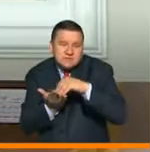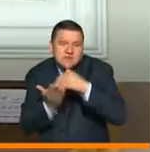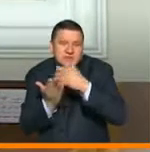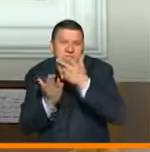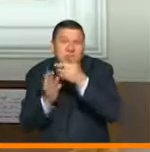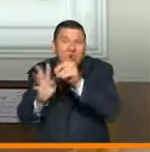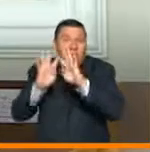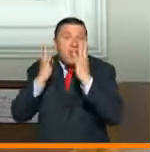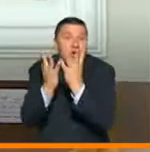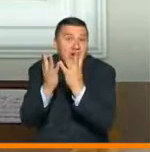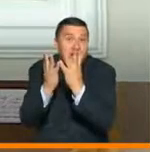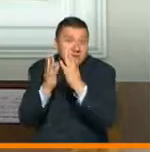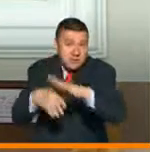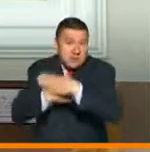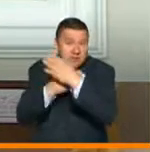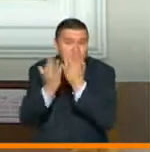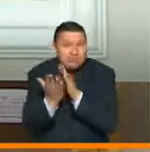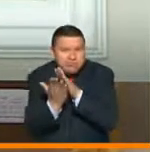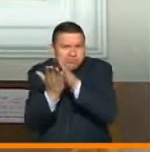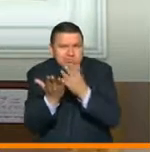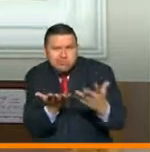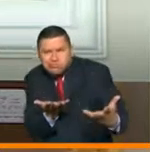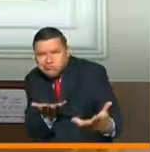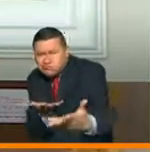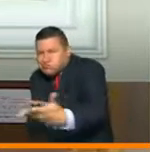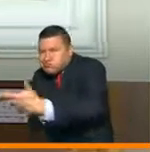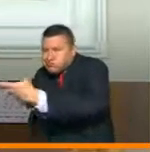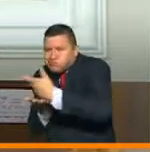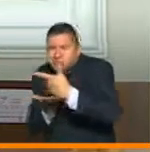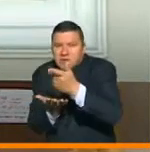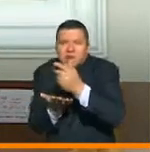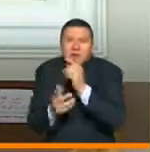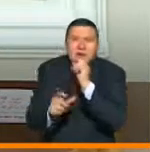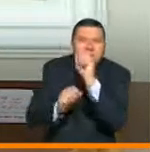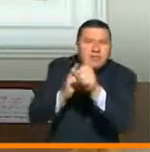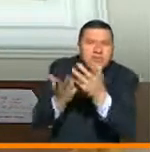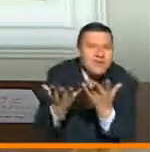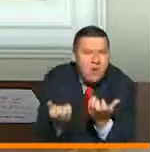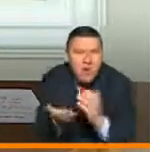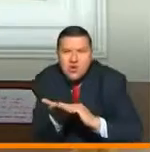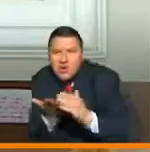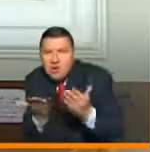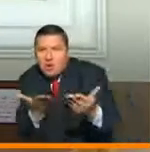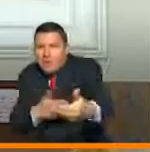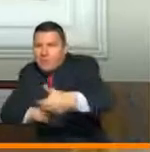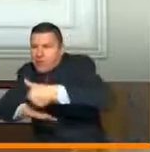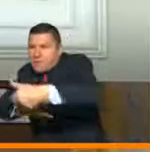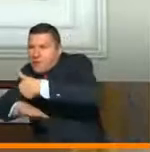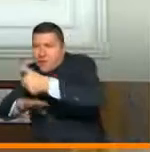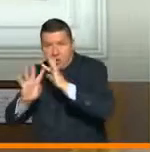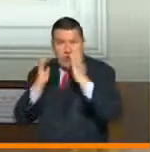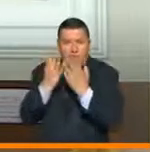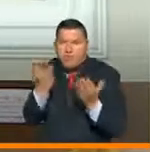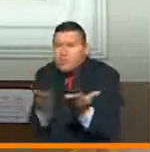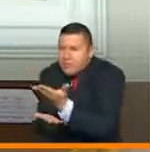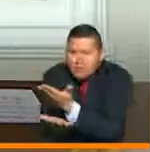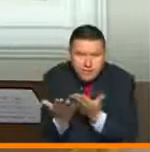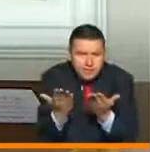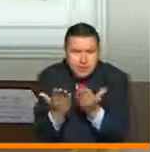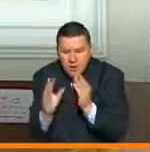congreso que recoja el consenso y que permita también